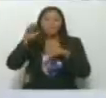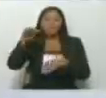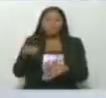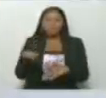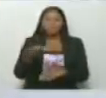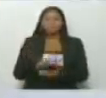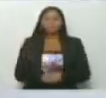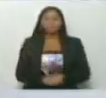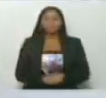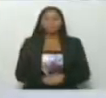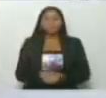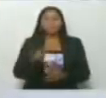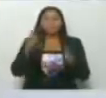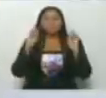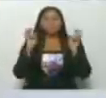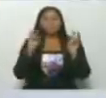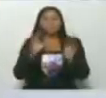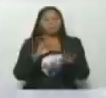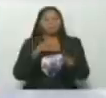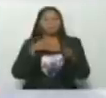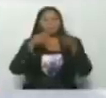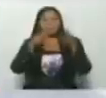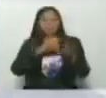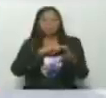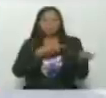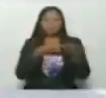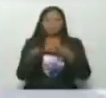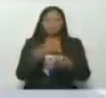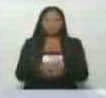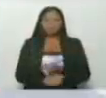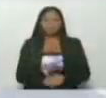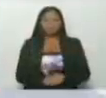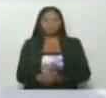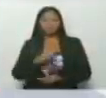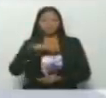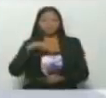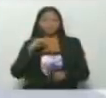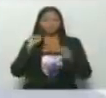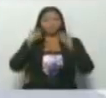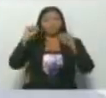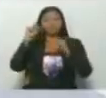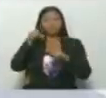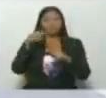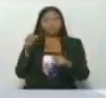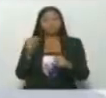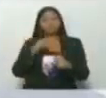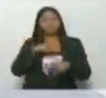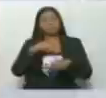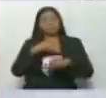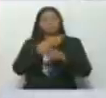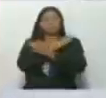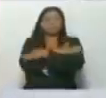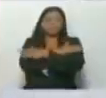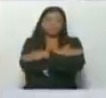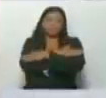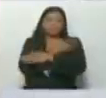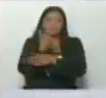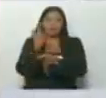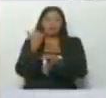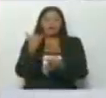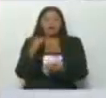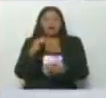pero si es ese tema dedicado especialmente a nuestro invitado lo logramos felicito hay cambios